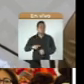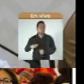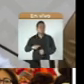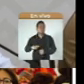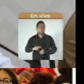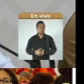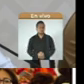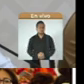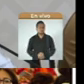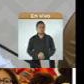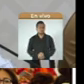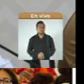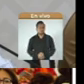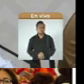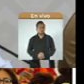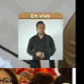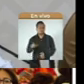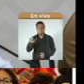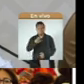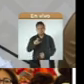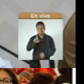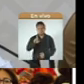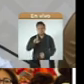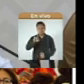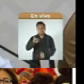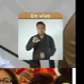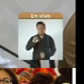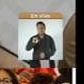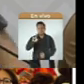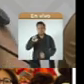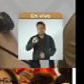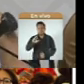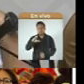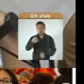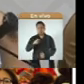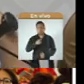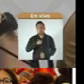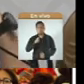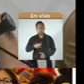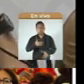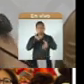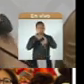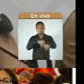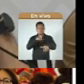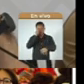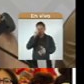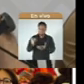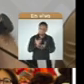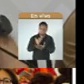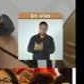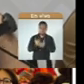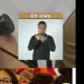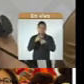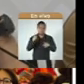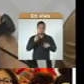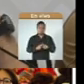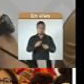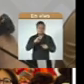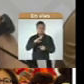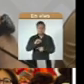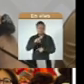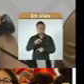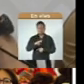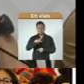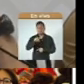sexenios el de diodo Carrasco fue terrible Bueno yo marché para exigir la libertad de Humberto López Lena